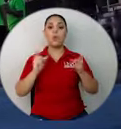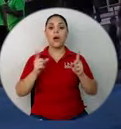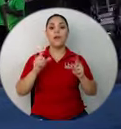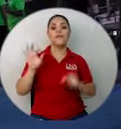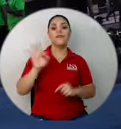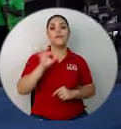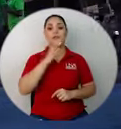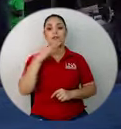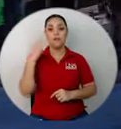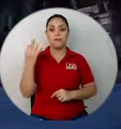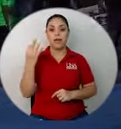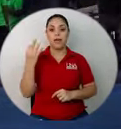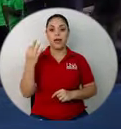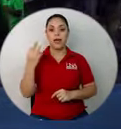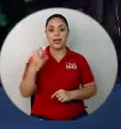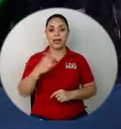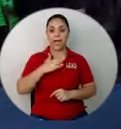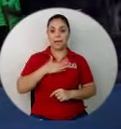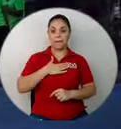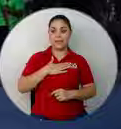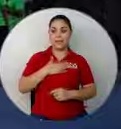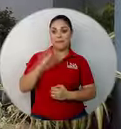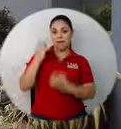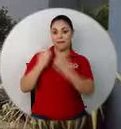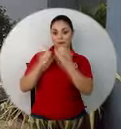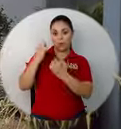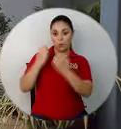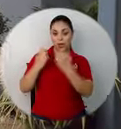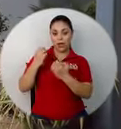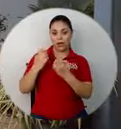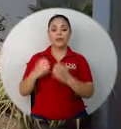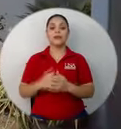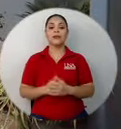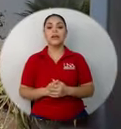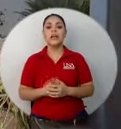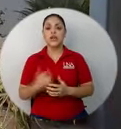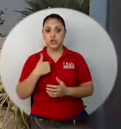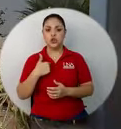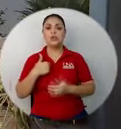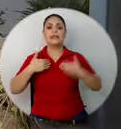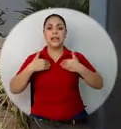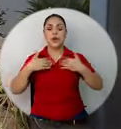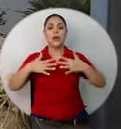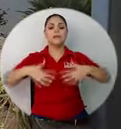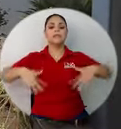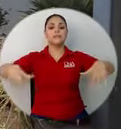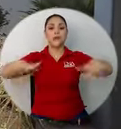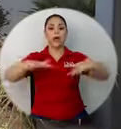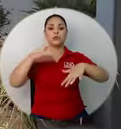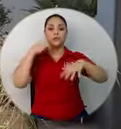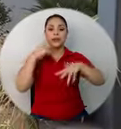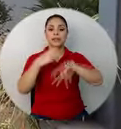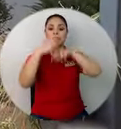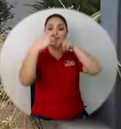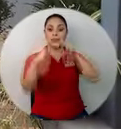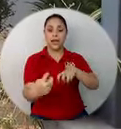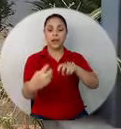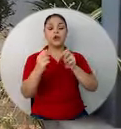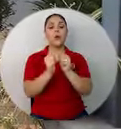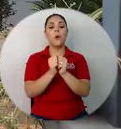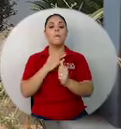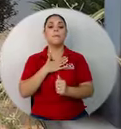que me miden, que yo tengo los espacios para poderme sentar con mi jefe inmediato y decirle a mi